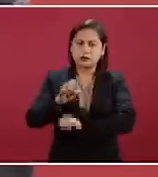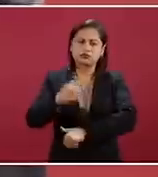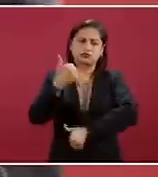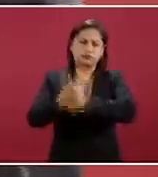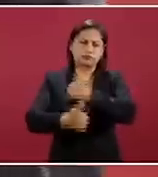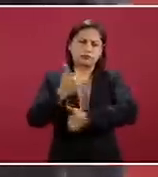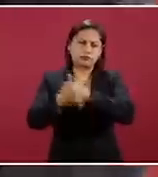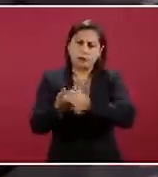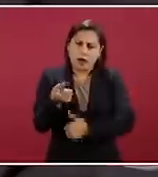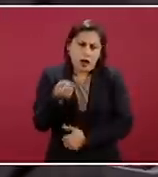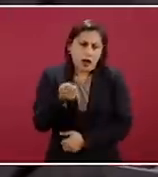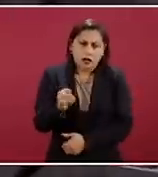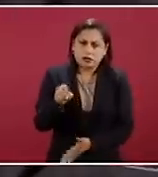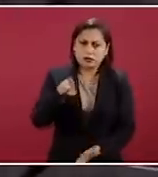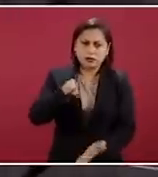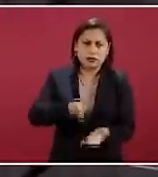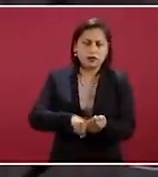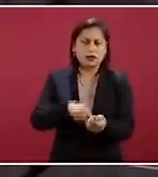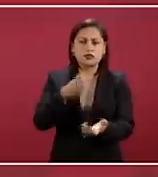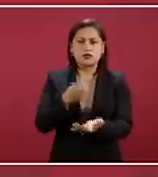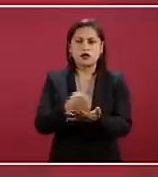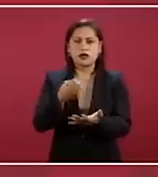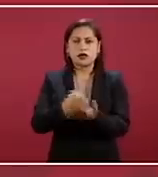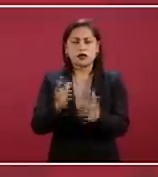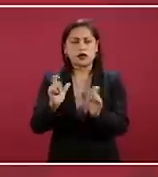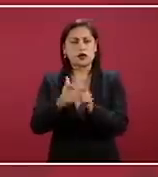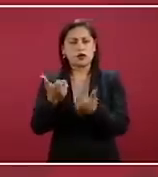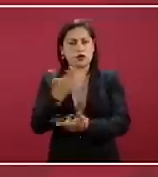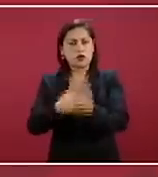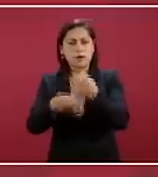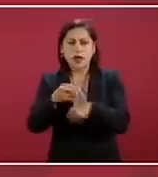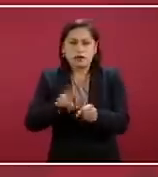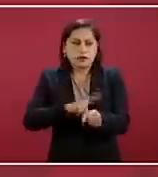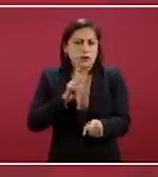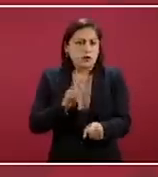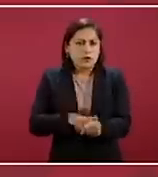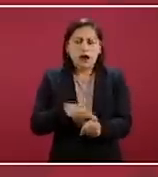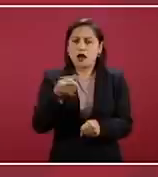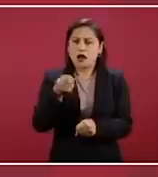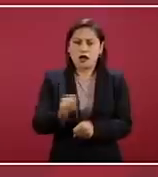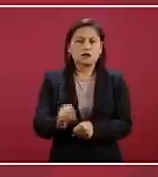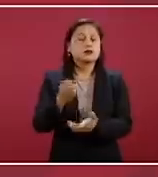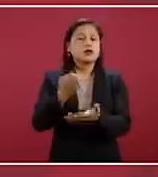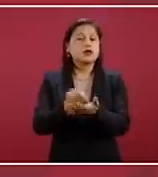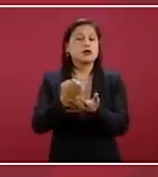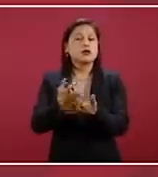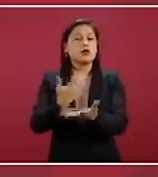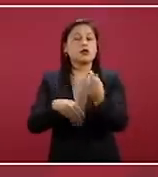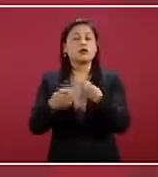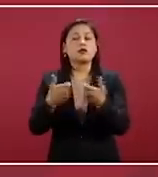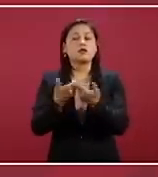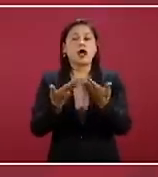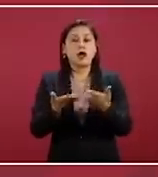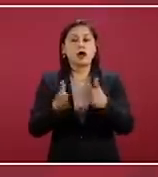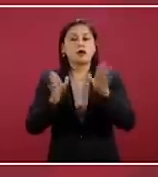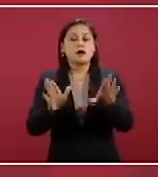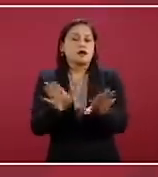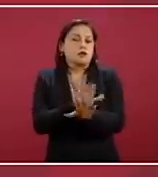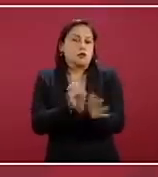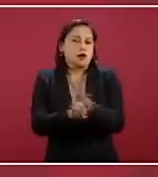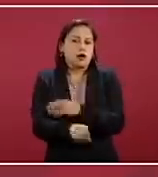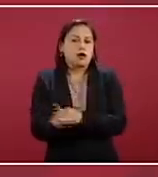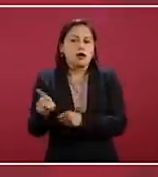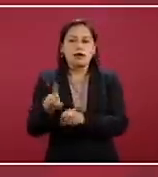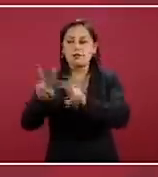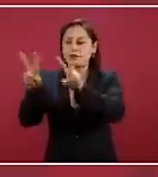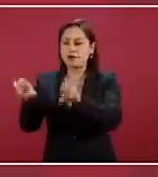las economías abiertas, es como la democracia, que existe polémica y